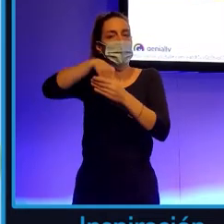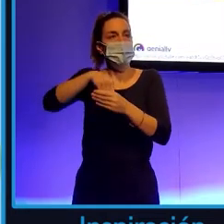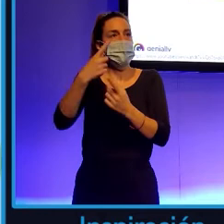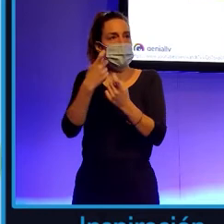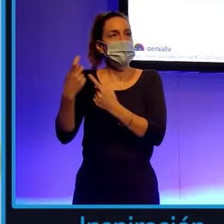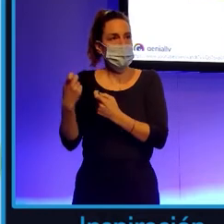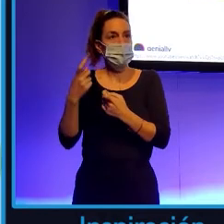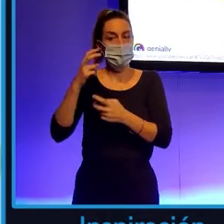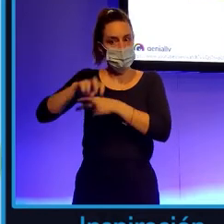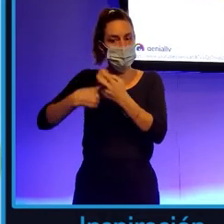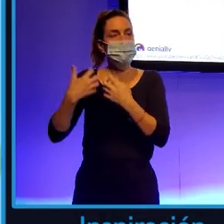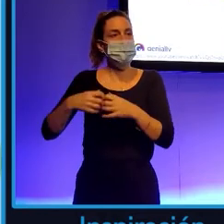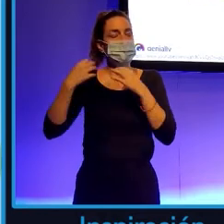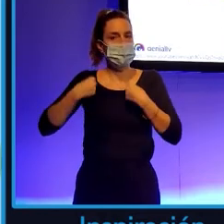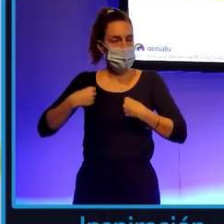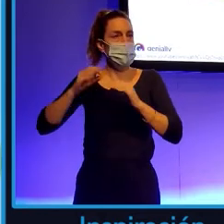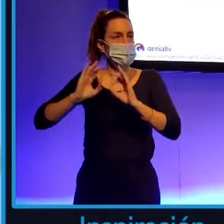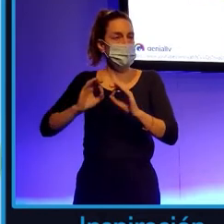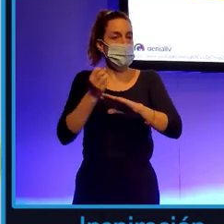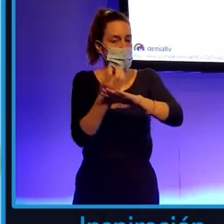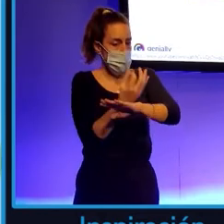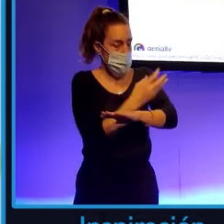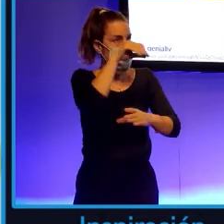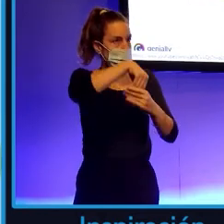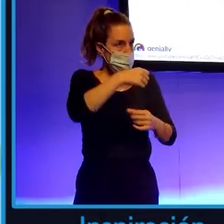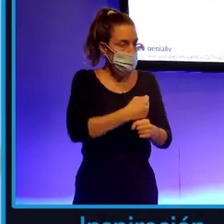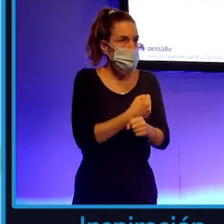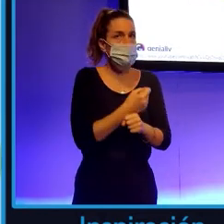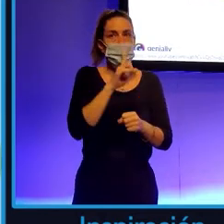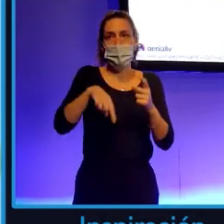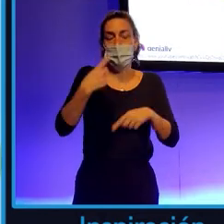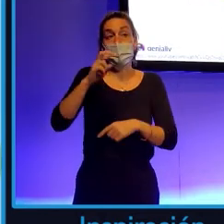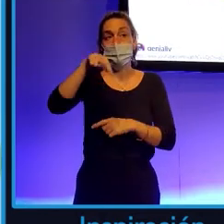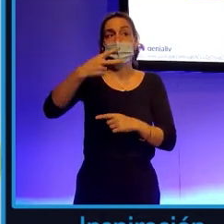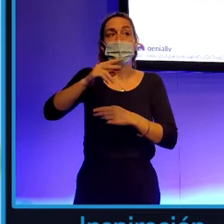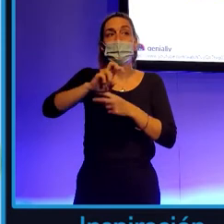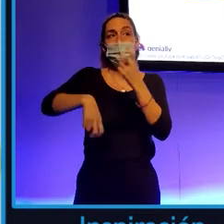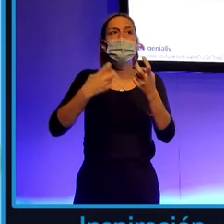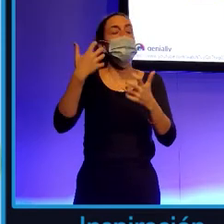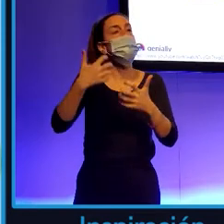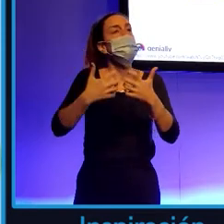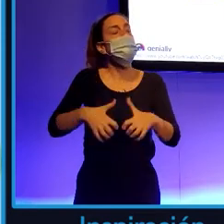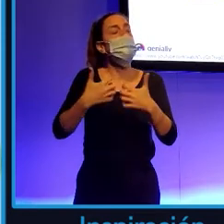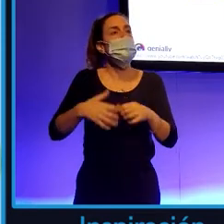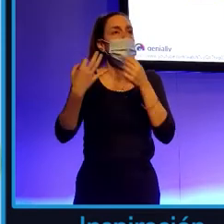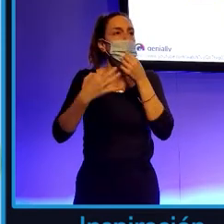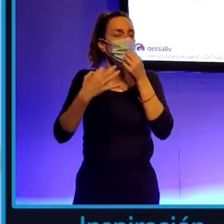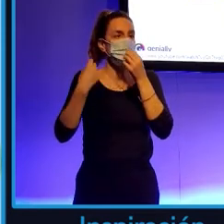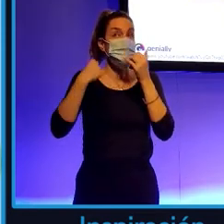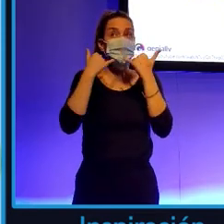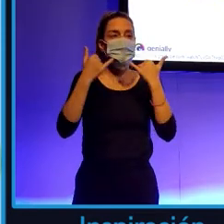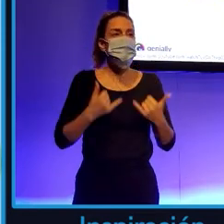revolución industrial para esas máquinas de vapor para esa luego la segunda revolución la utilización de la electricidad